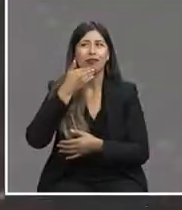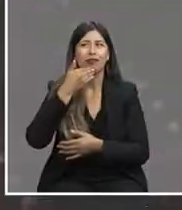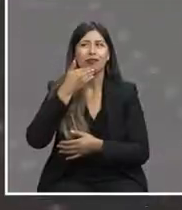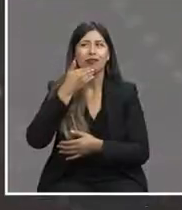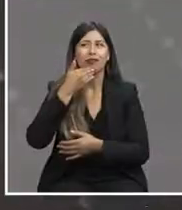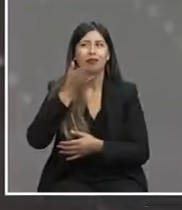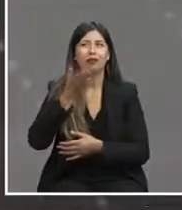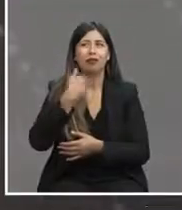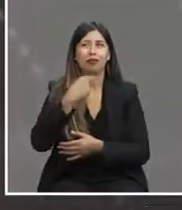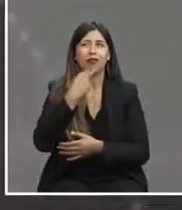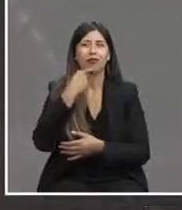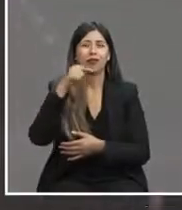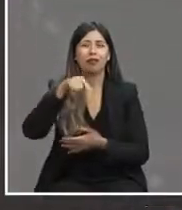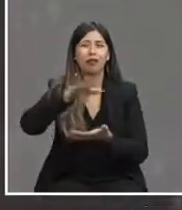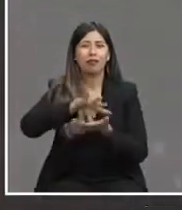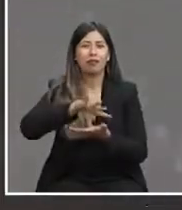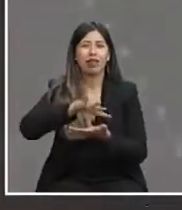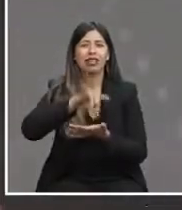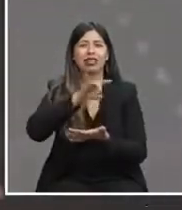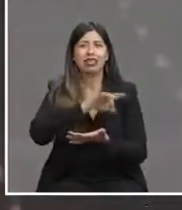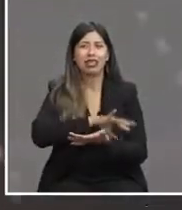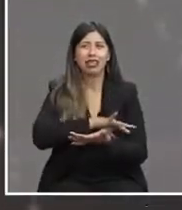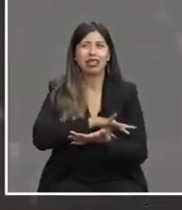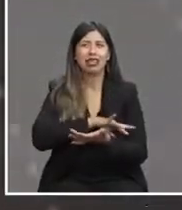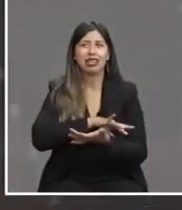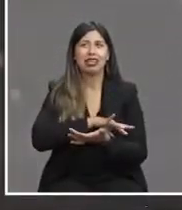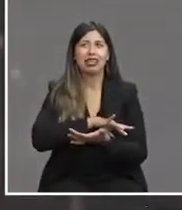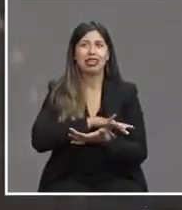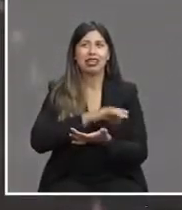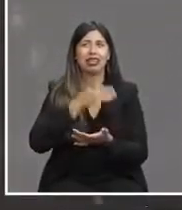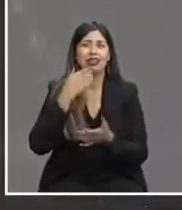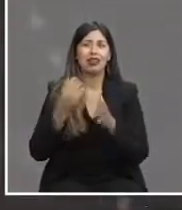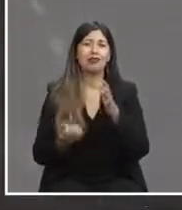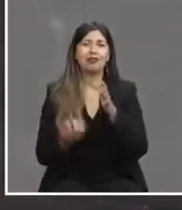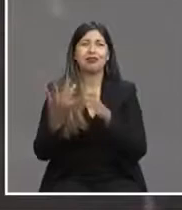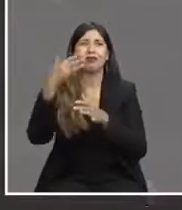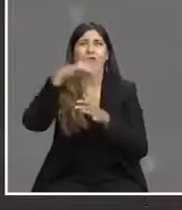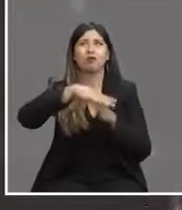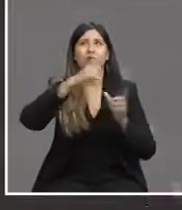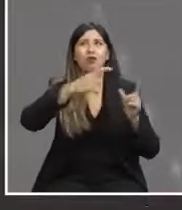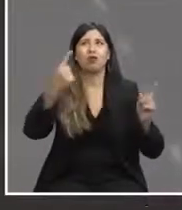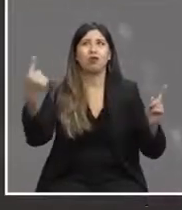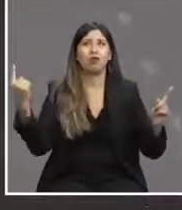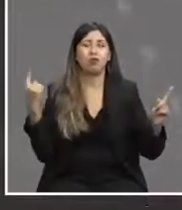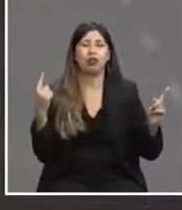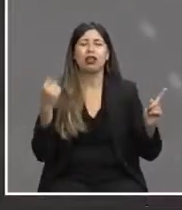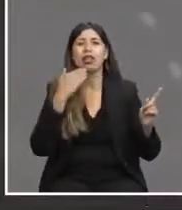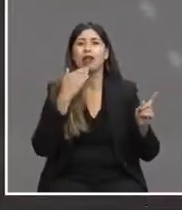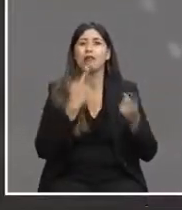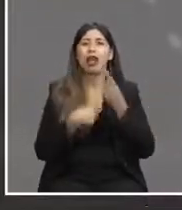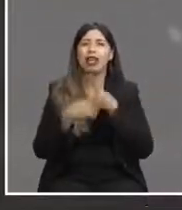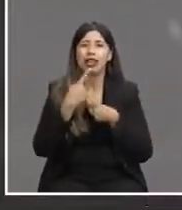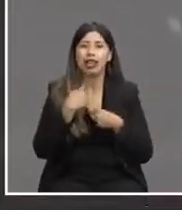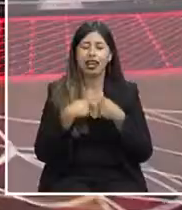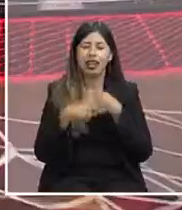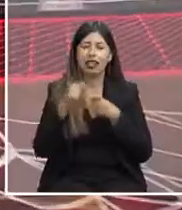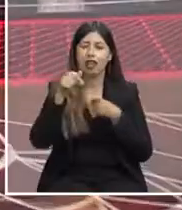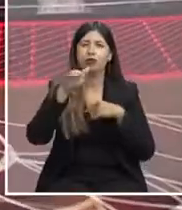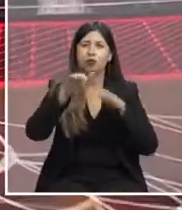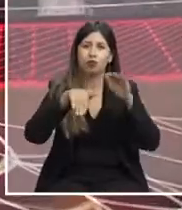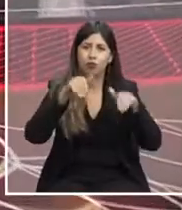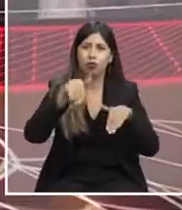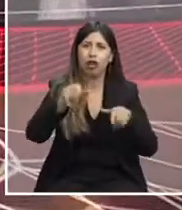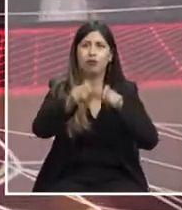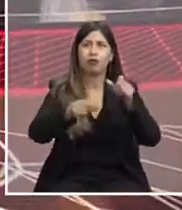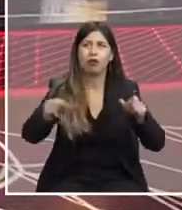habitamos este país llamado Chile, que estamos rodeados, ¿cierto?, de volcanes. Y muy interesante también este llamado y esta alerta que tú haces a la